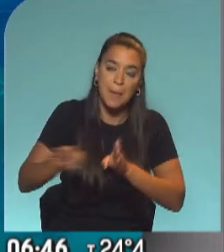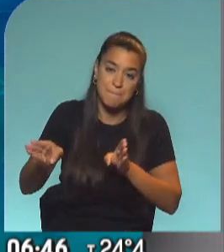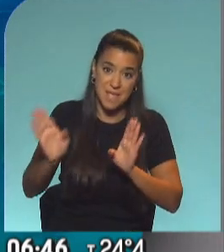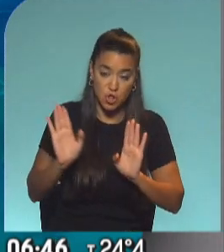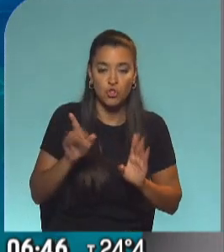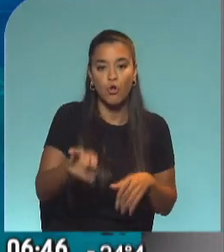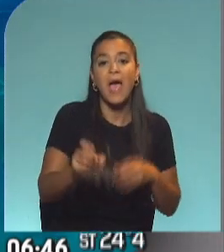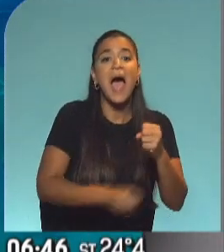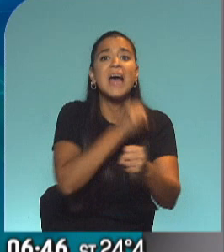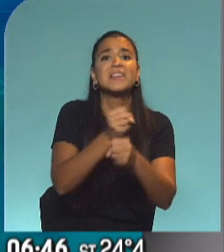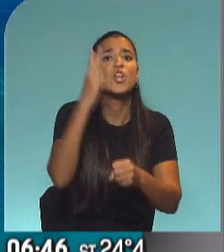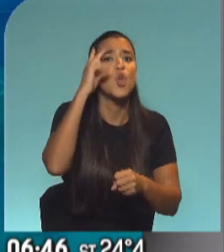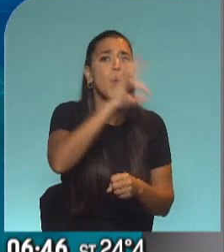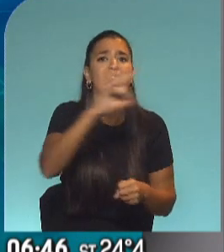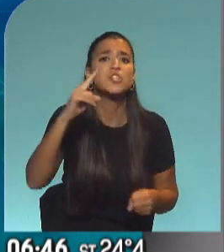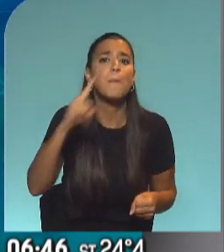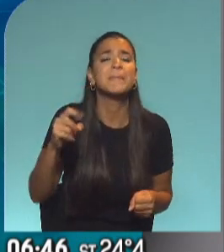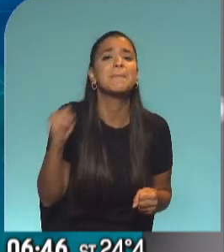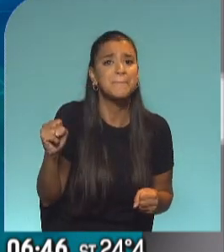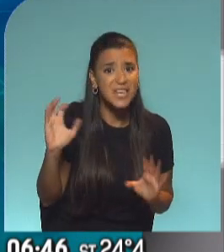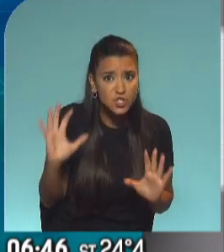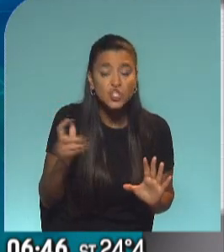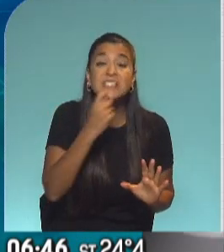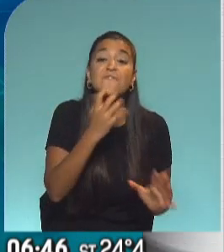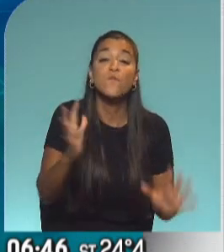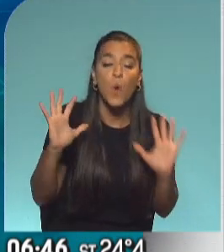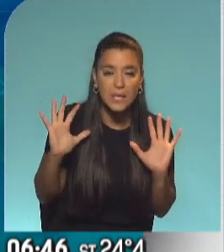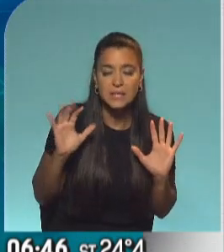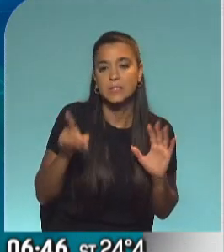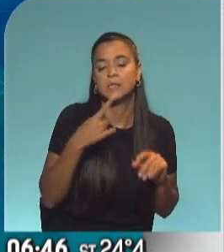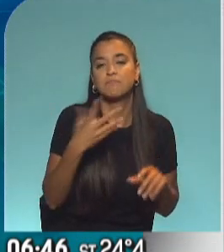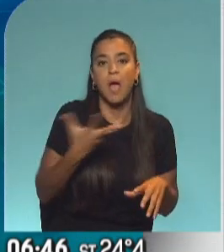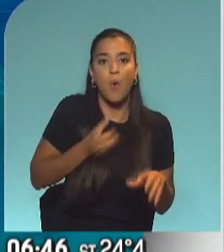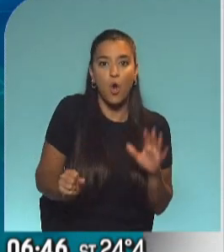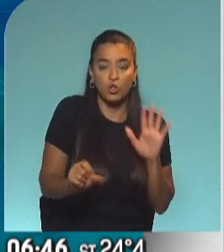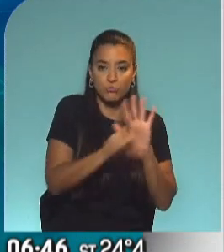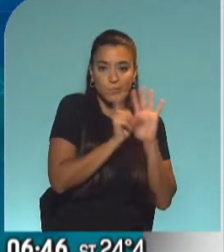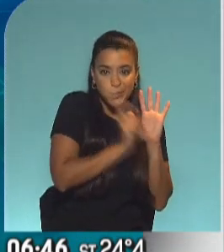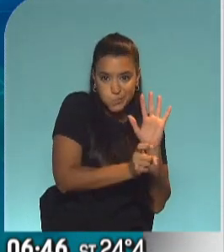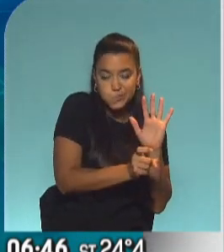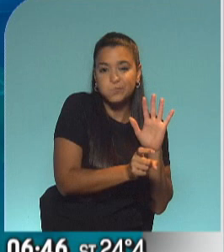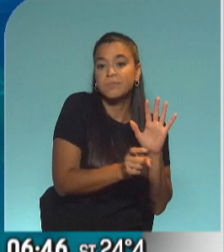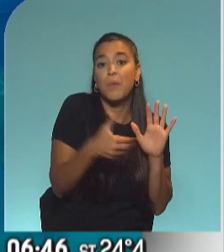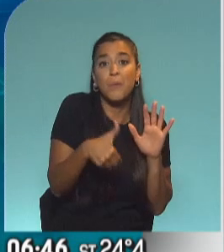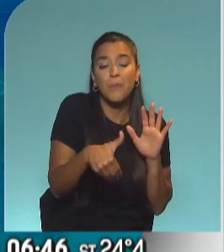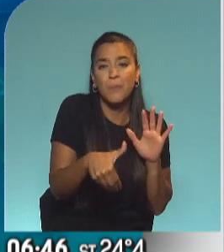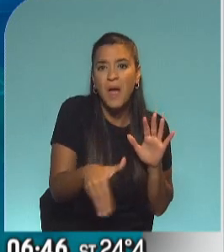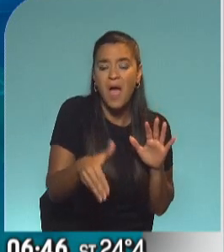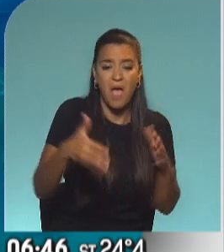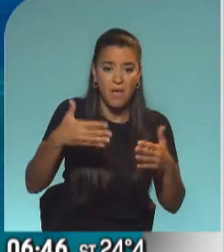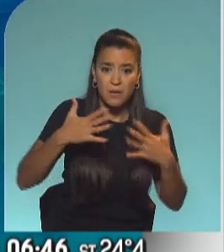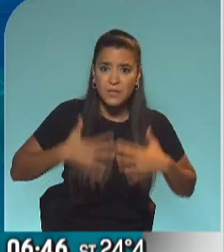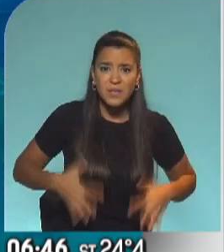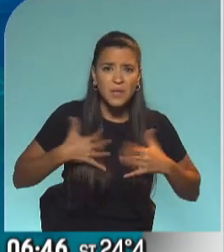sencillo, hasta 900.000 pesos en el caso de que un aborto clandestino esté a punto de terminar con tu vida